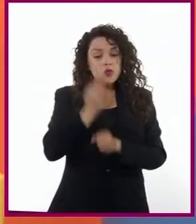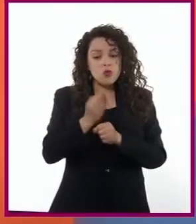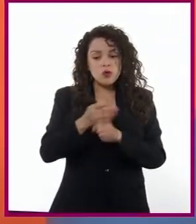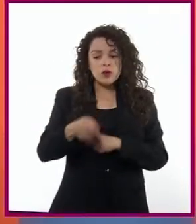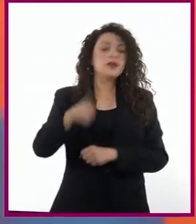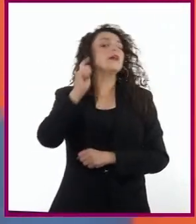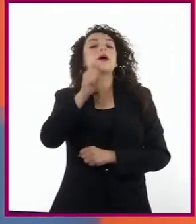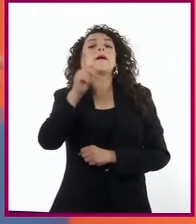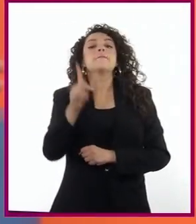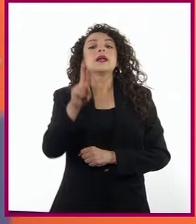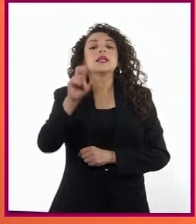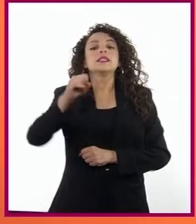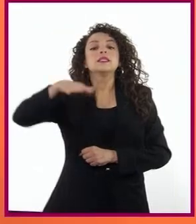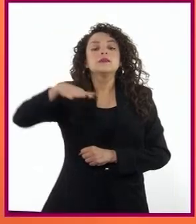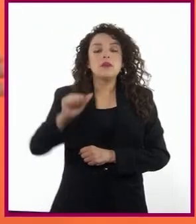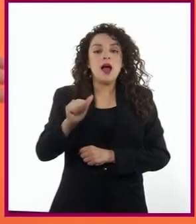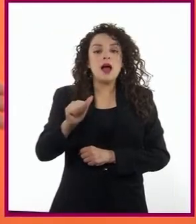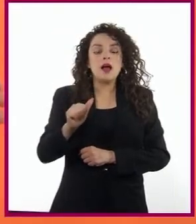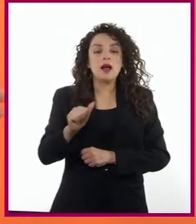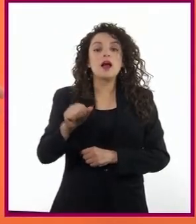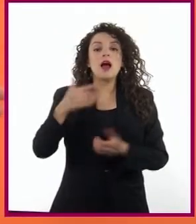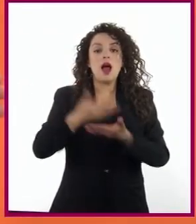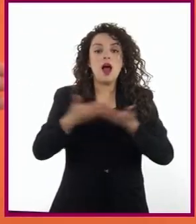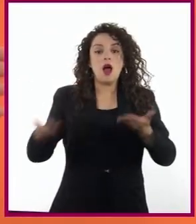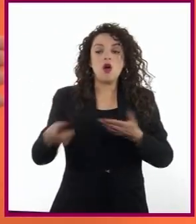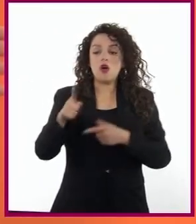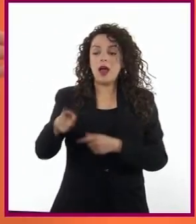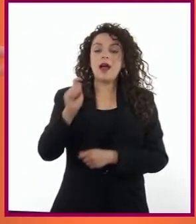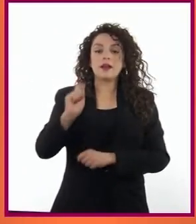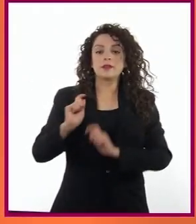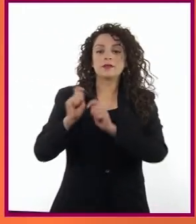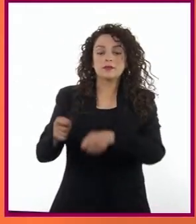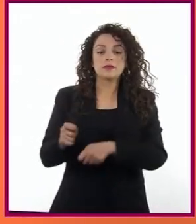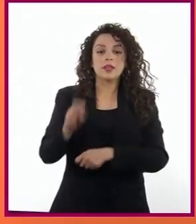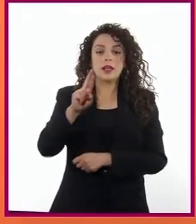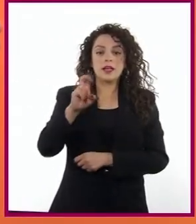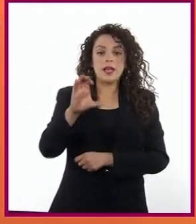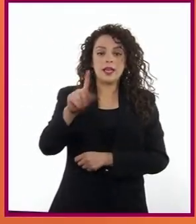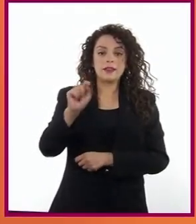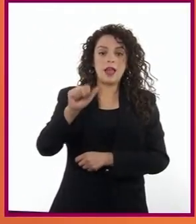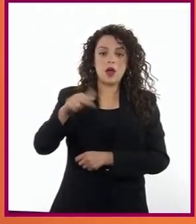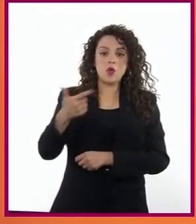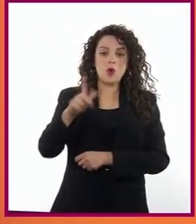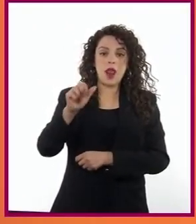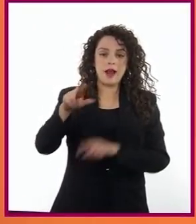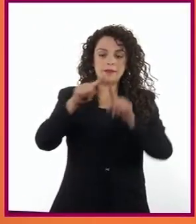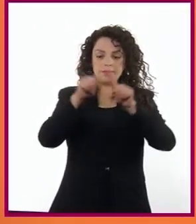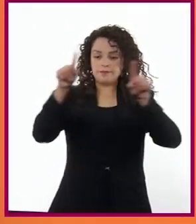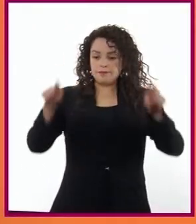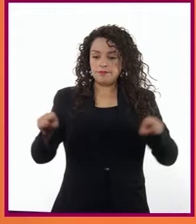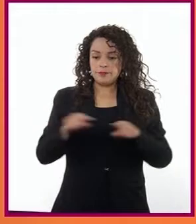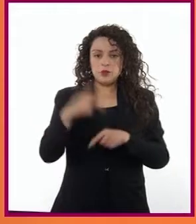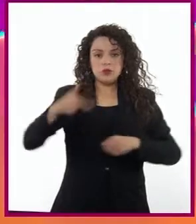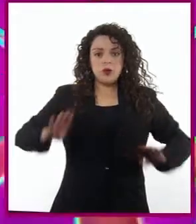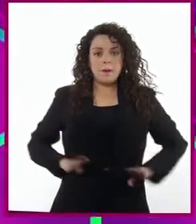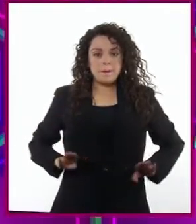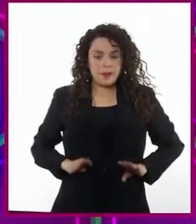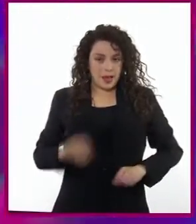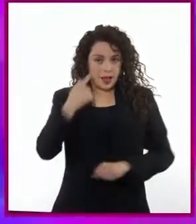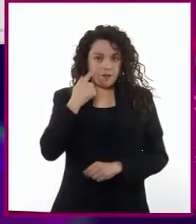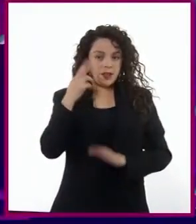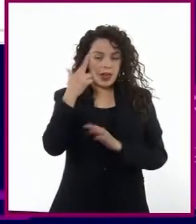los prismas regulares y es el turno del prisma rectangular. Vamos a revisar las características de esta figura en el siguiente